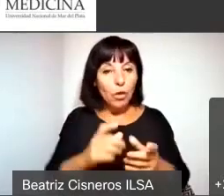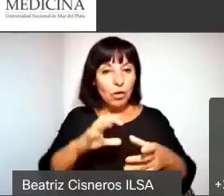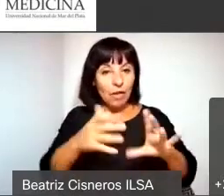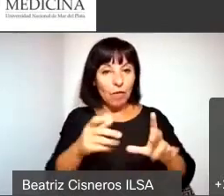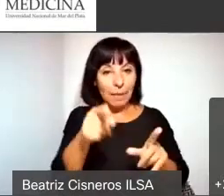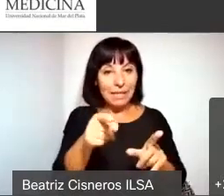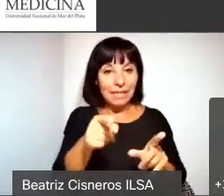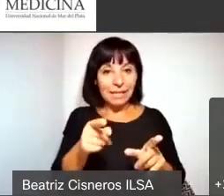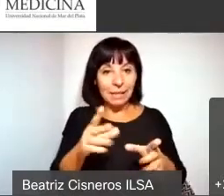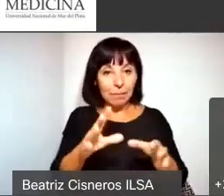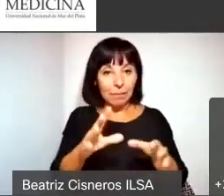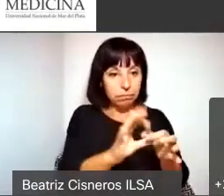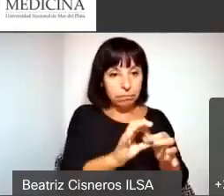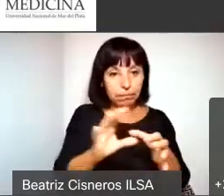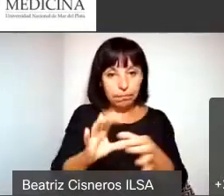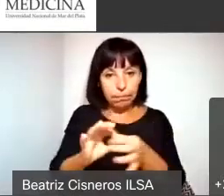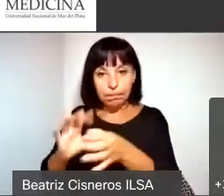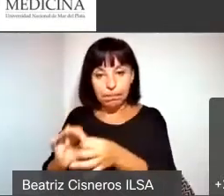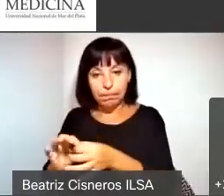¿sí?